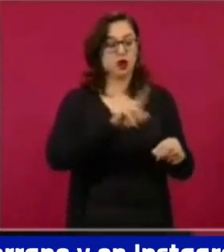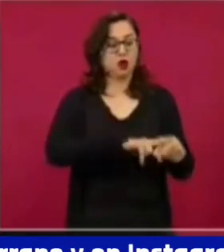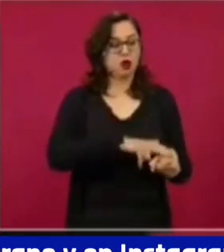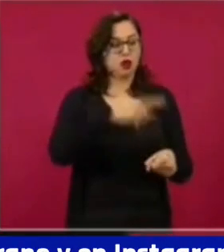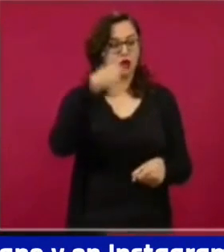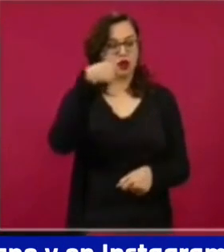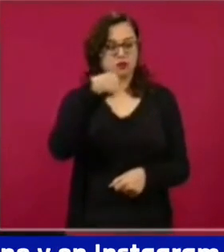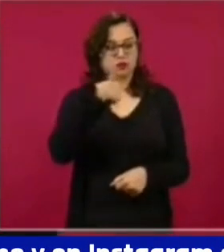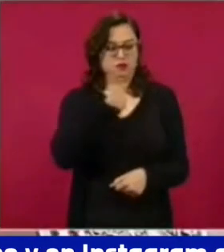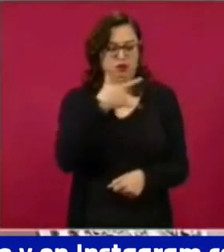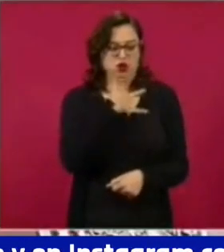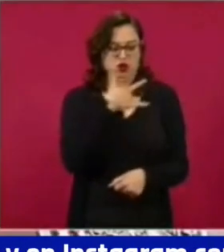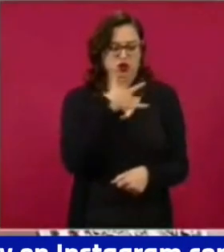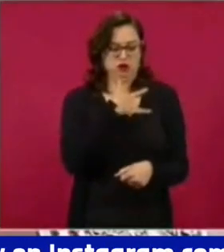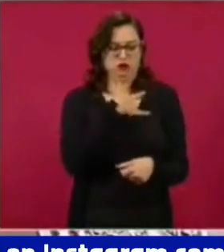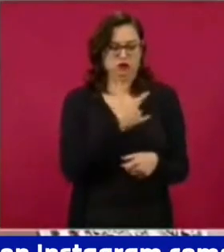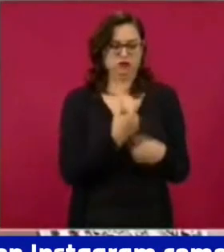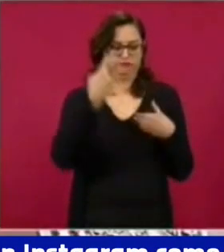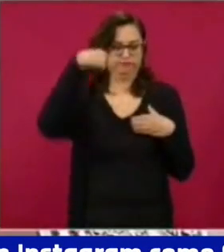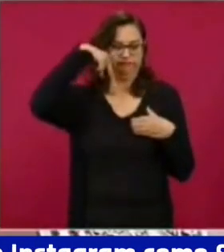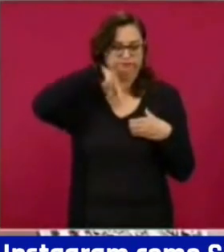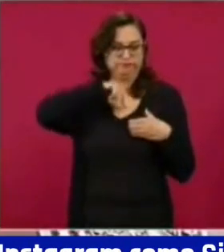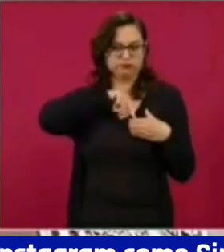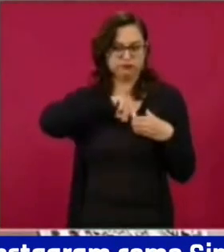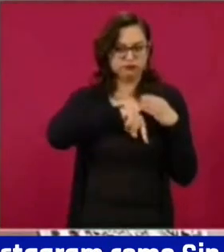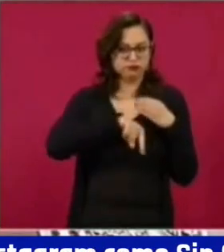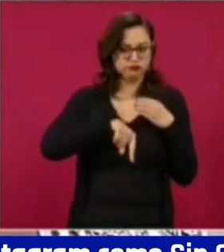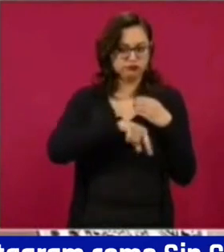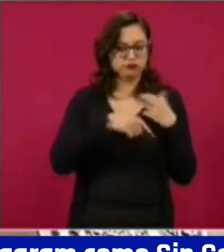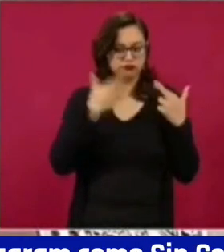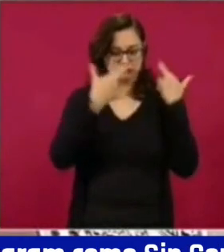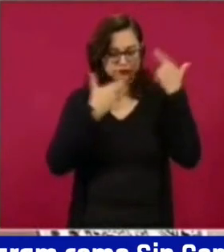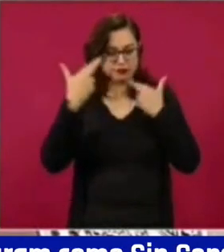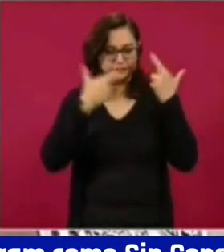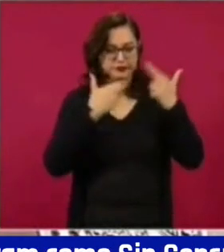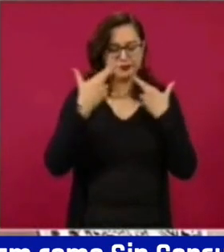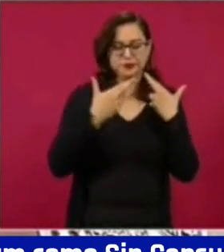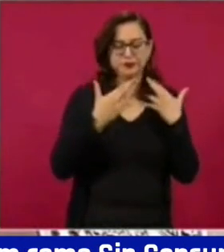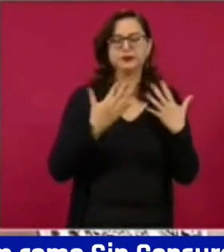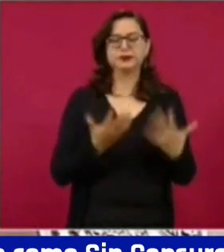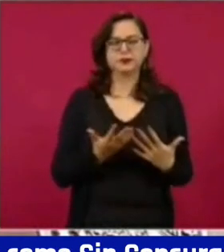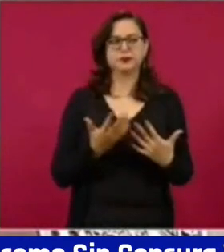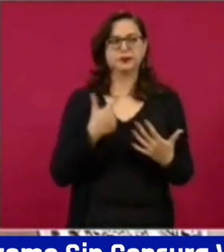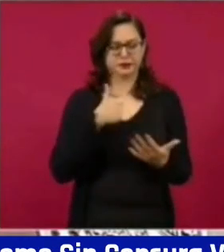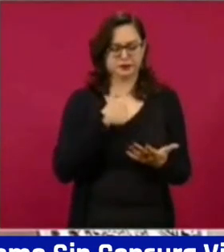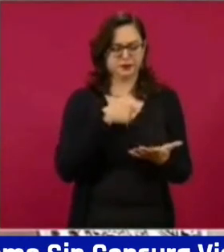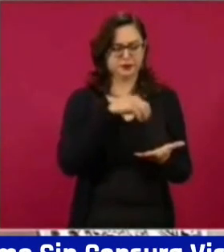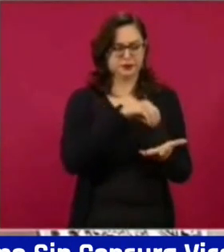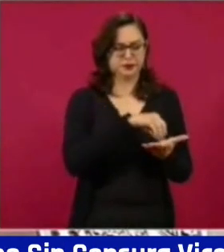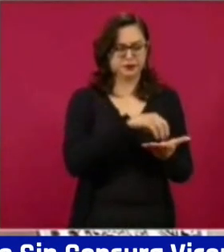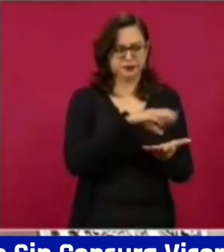y tengo desde hace algún tiempo un